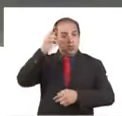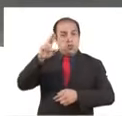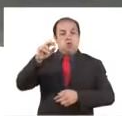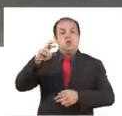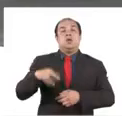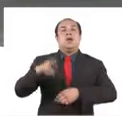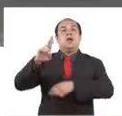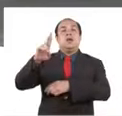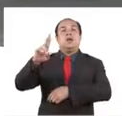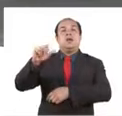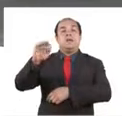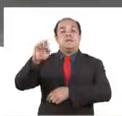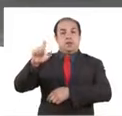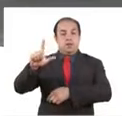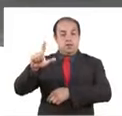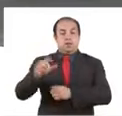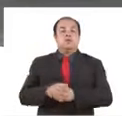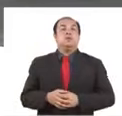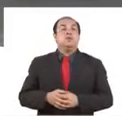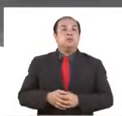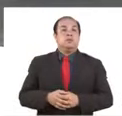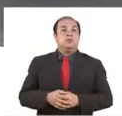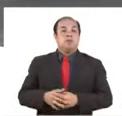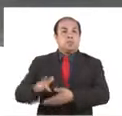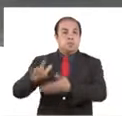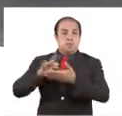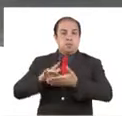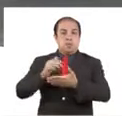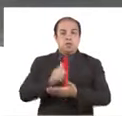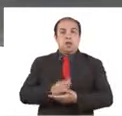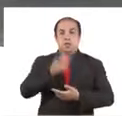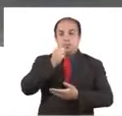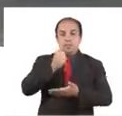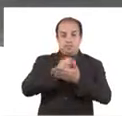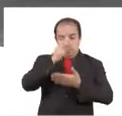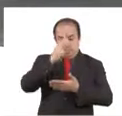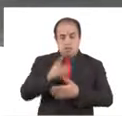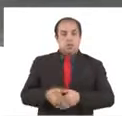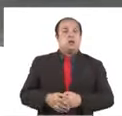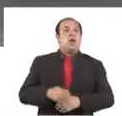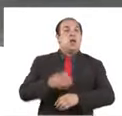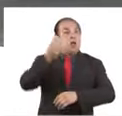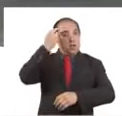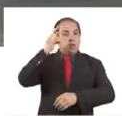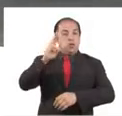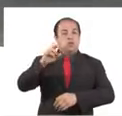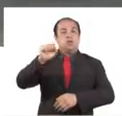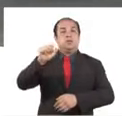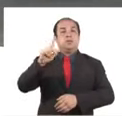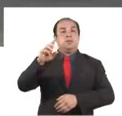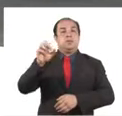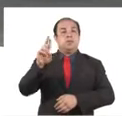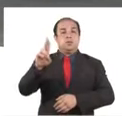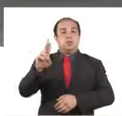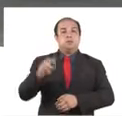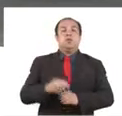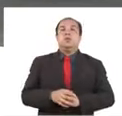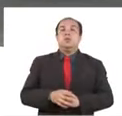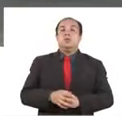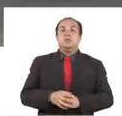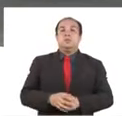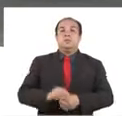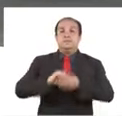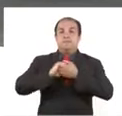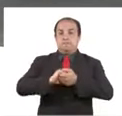la Policía de la Ciudad de México, al doctor Salvador Guerrero Chiprés, por acercarnos más a la ciudadanía. Saludo a